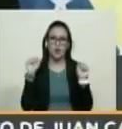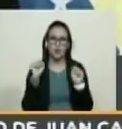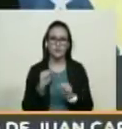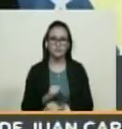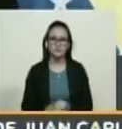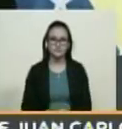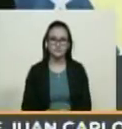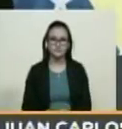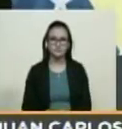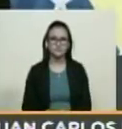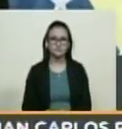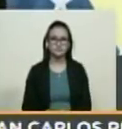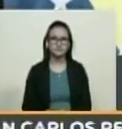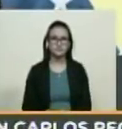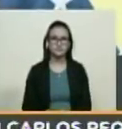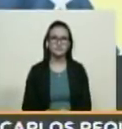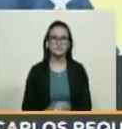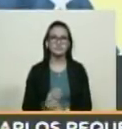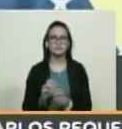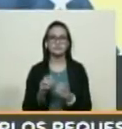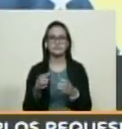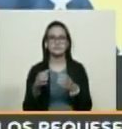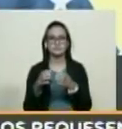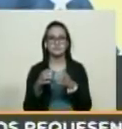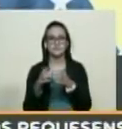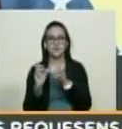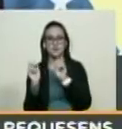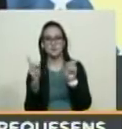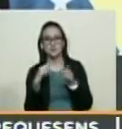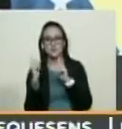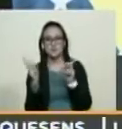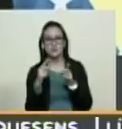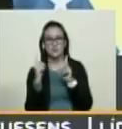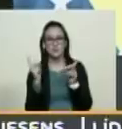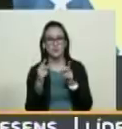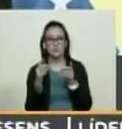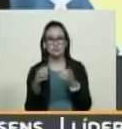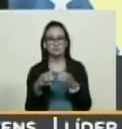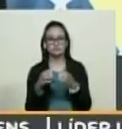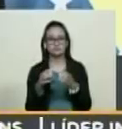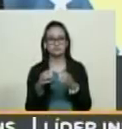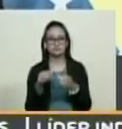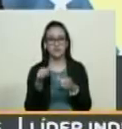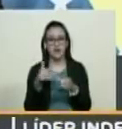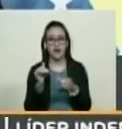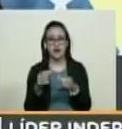unos drones, aeronaves tripuladas a distancia con artefactos explosivos,